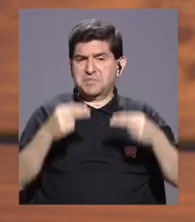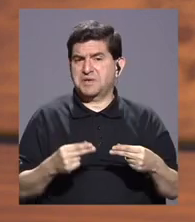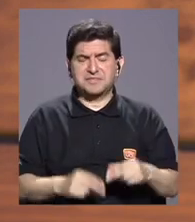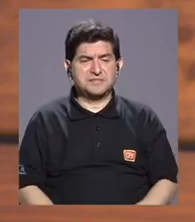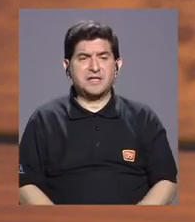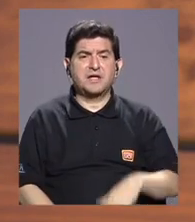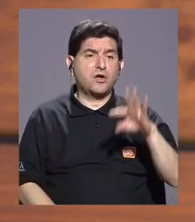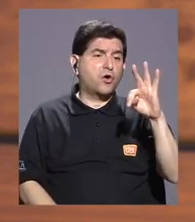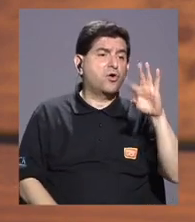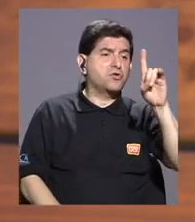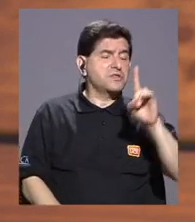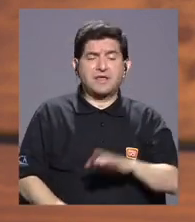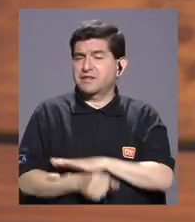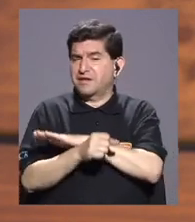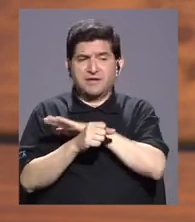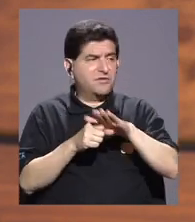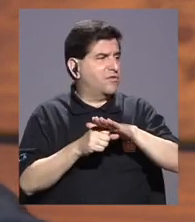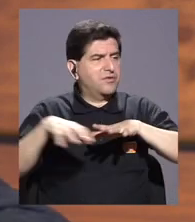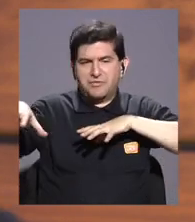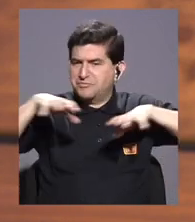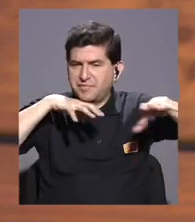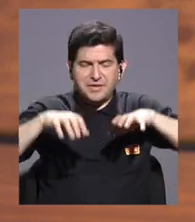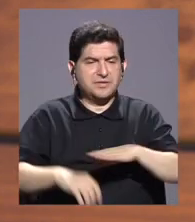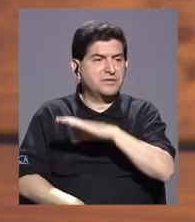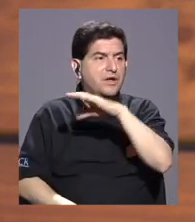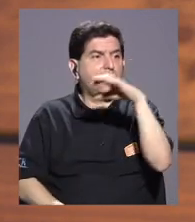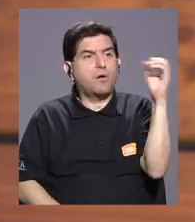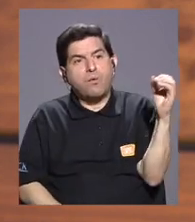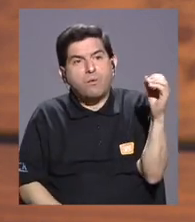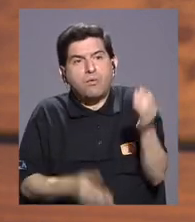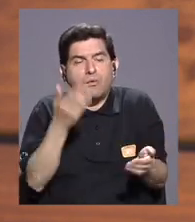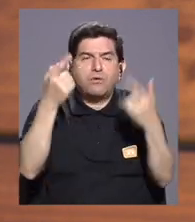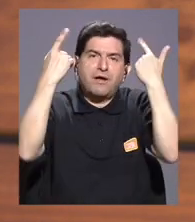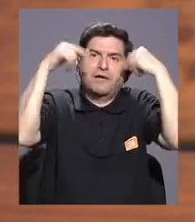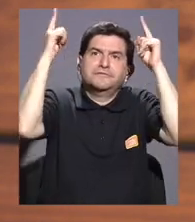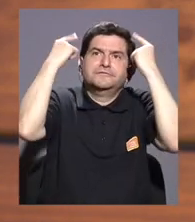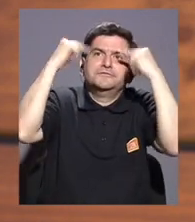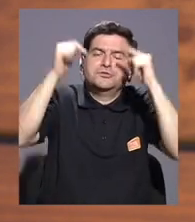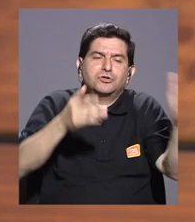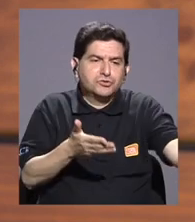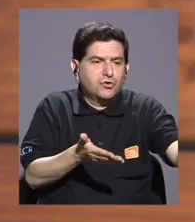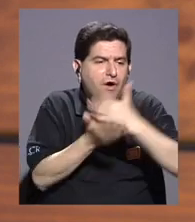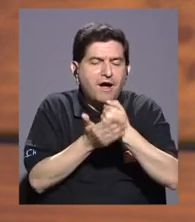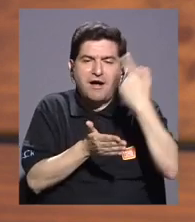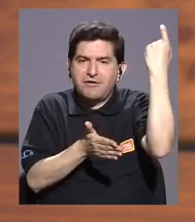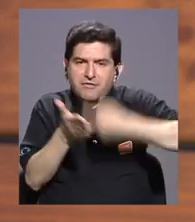la tributación directa, suficientemente proactiva, suficientemente eficaz en el